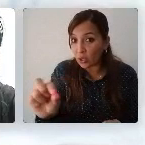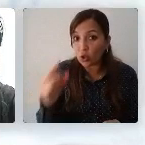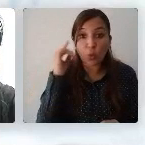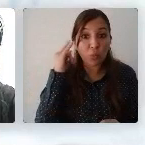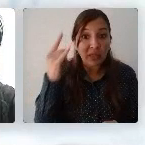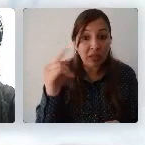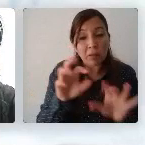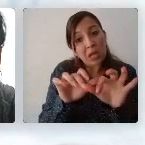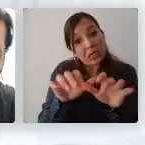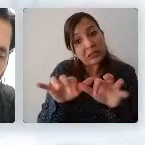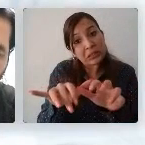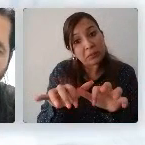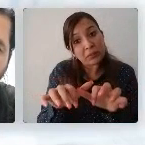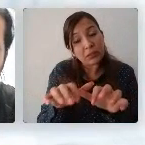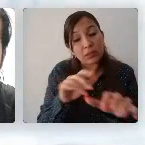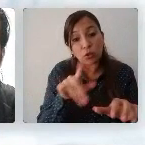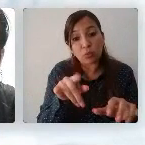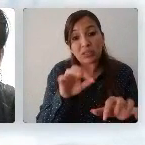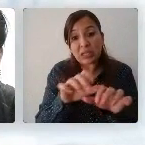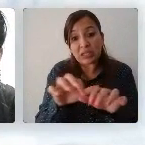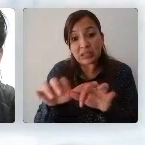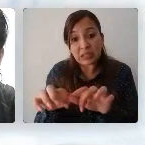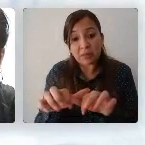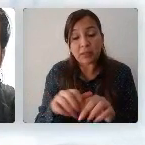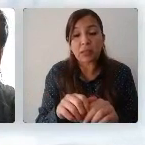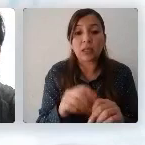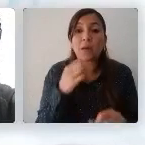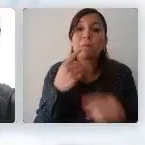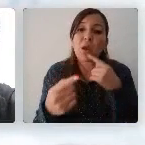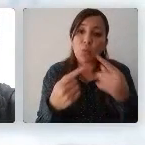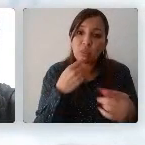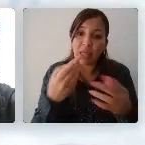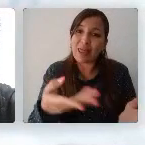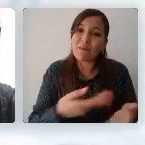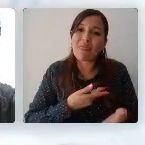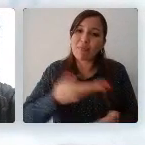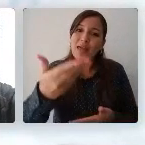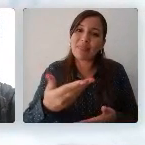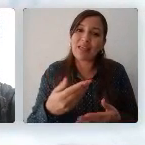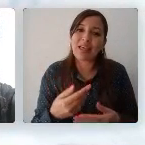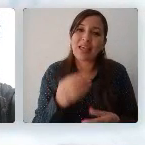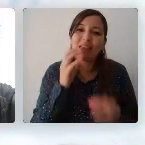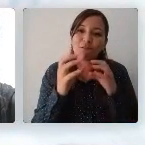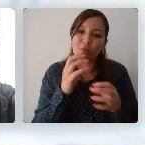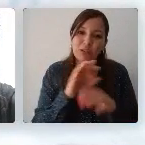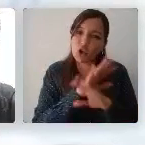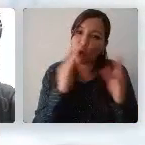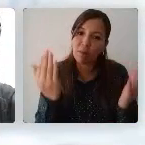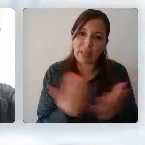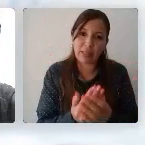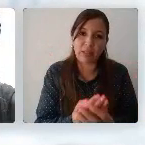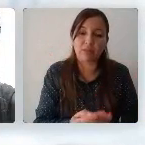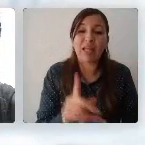el teléfono por si desean hacerles llegar algunas consultas adicionales o que por ahí no les hemos podido plantear en este bloque de ronda de